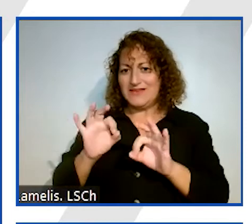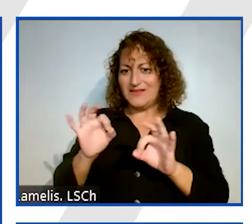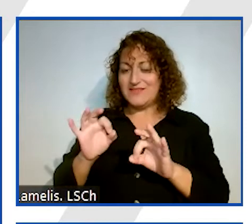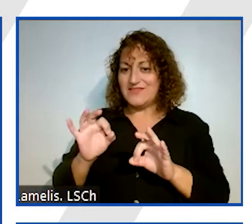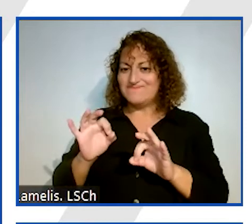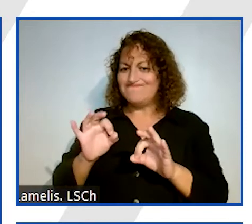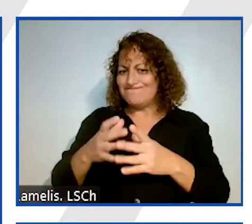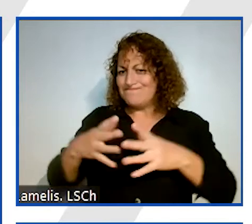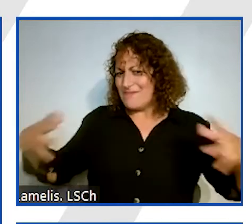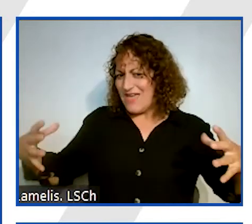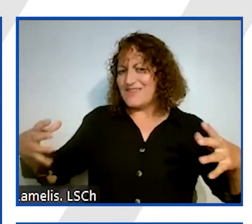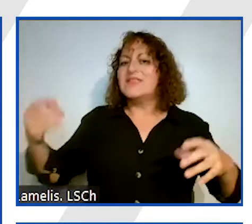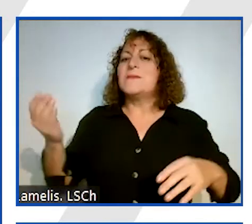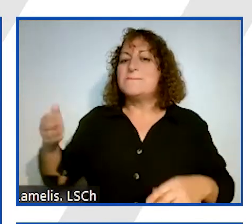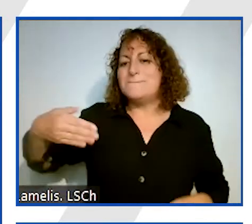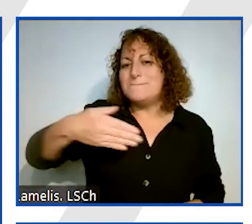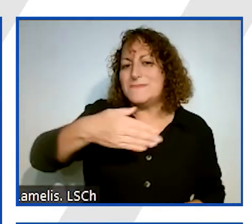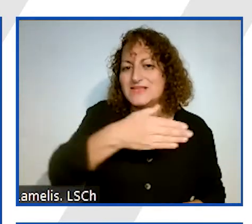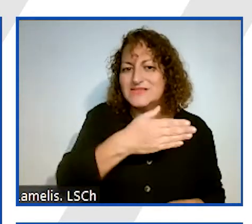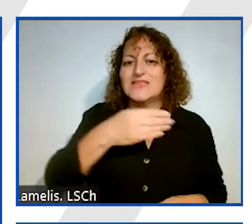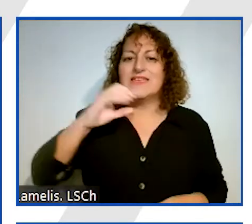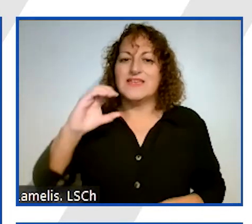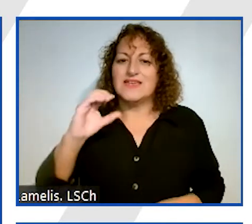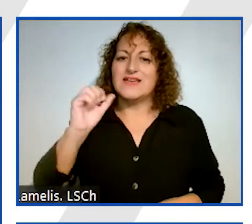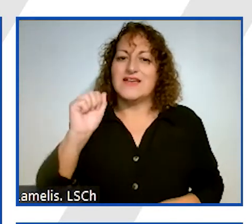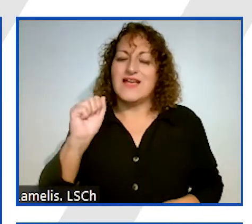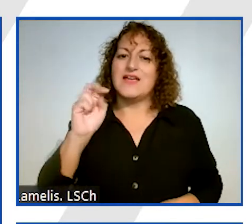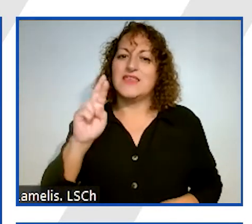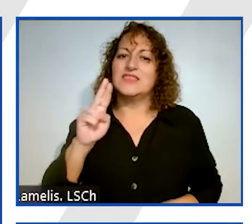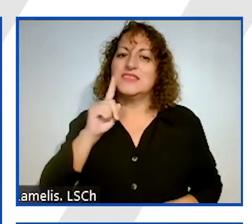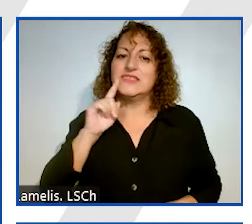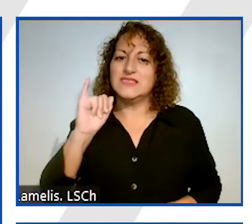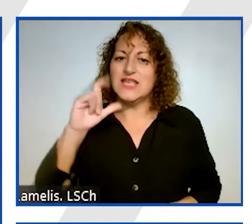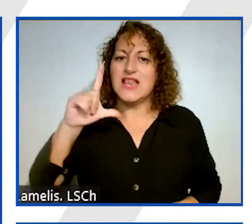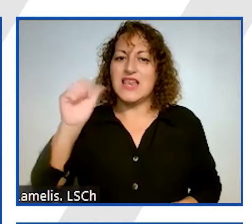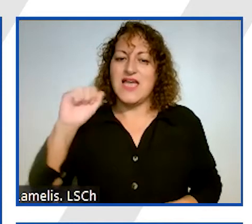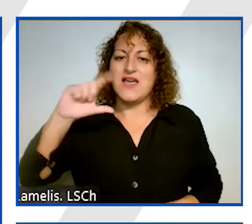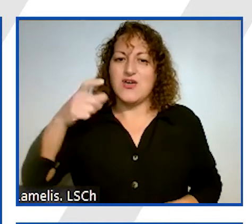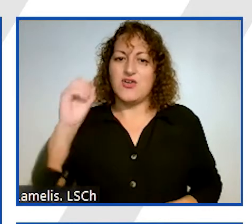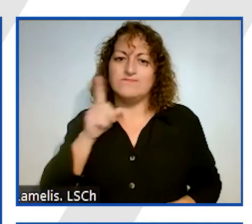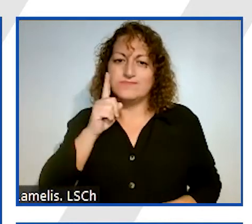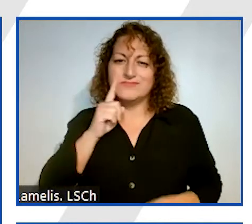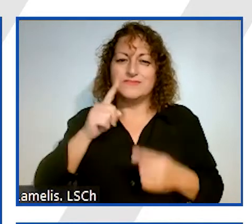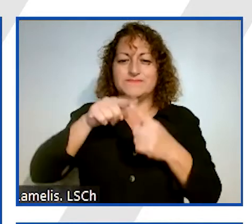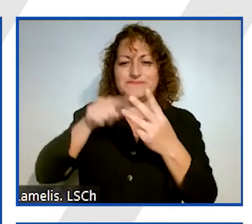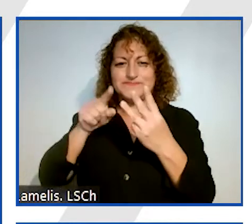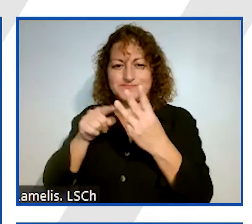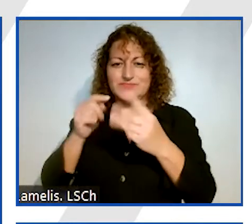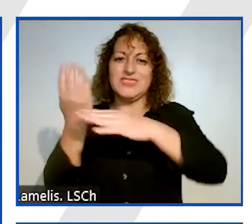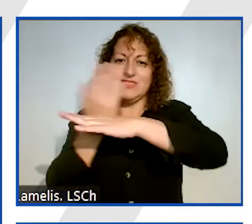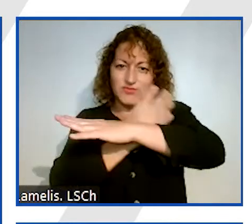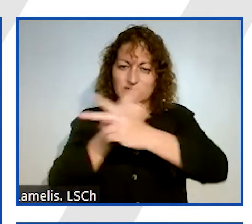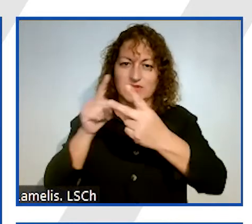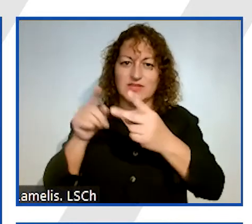peces cartilaginosos incorporan a 3 tipos de peces diferentes, que son los tiburones, las rayas y las quimeras. Así